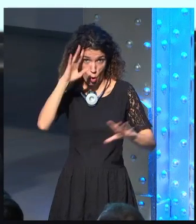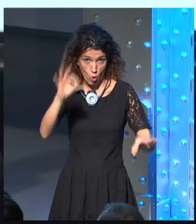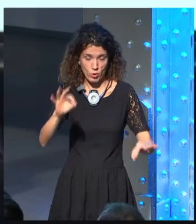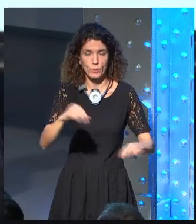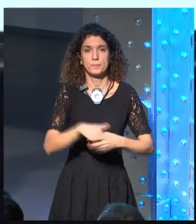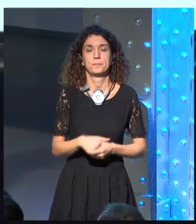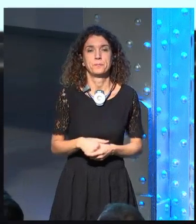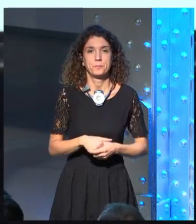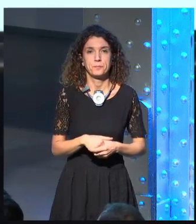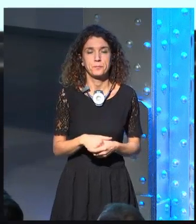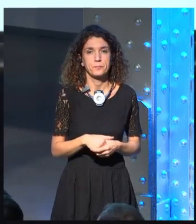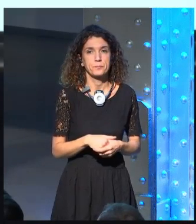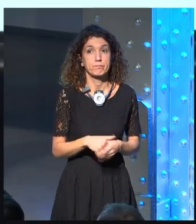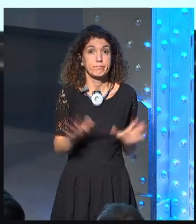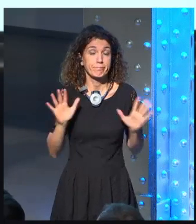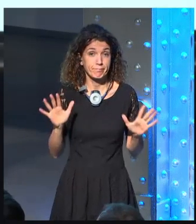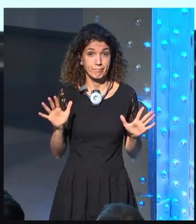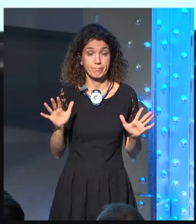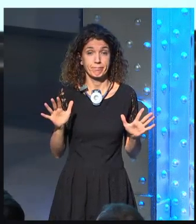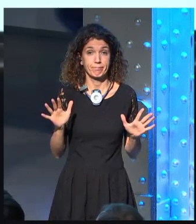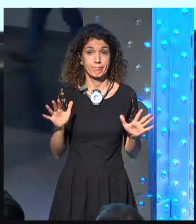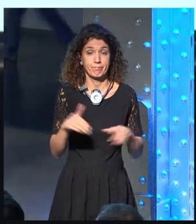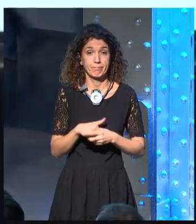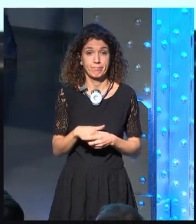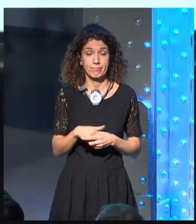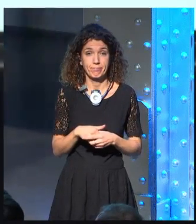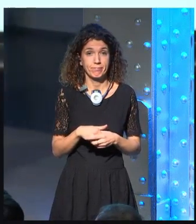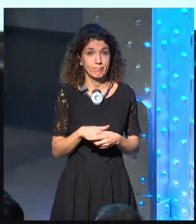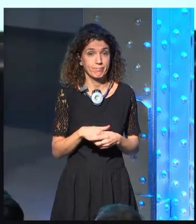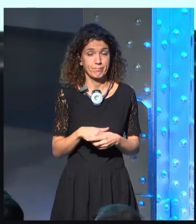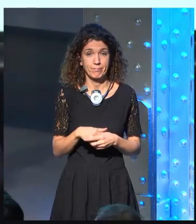también. Pero bueno, así